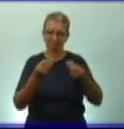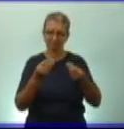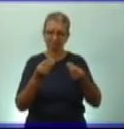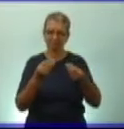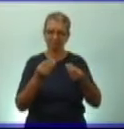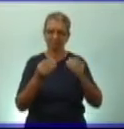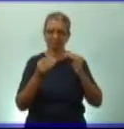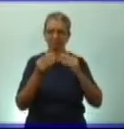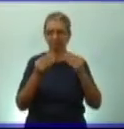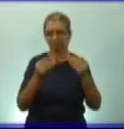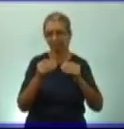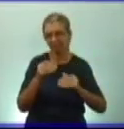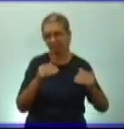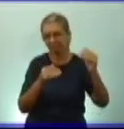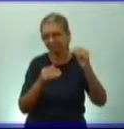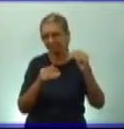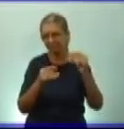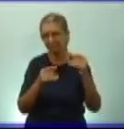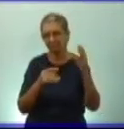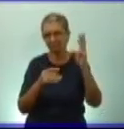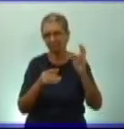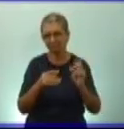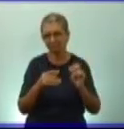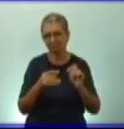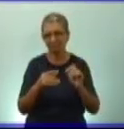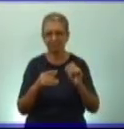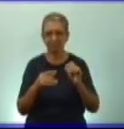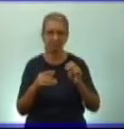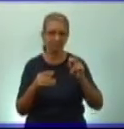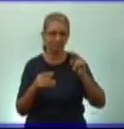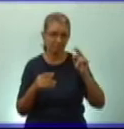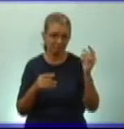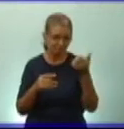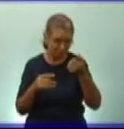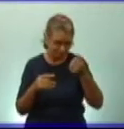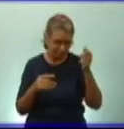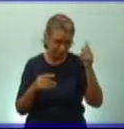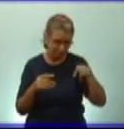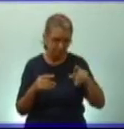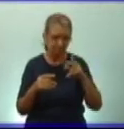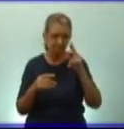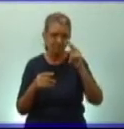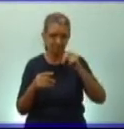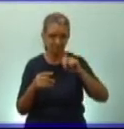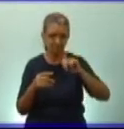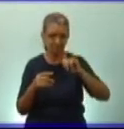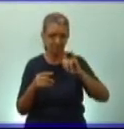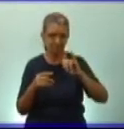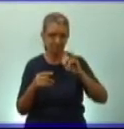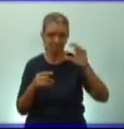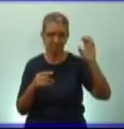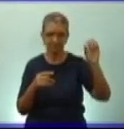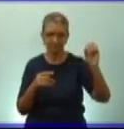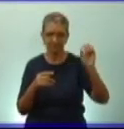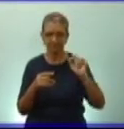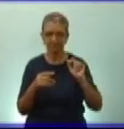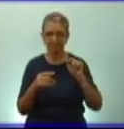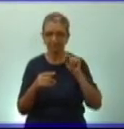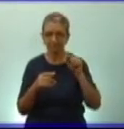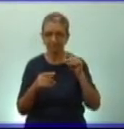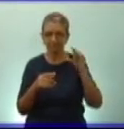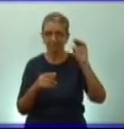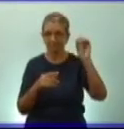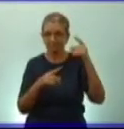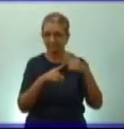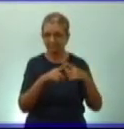fórmula de las sustancias que acabamos de ver. En el caso del óxido de níquel 2, Recuerden que es un óxido metálico,